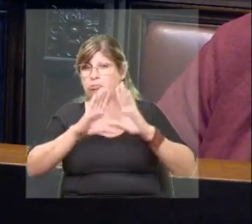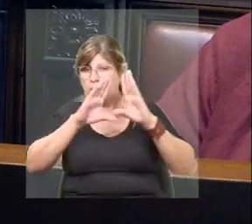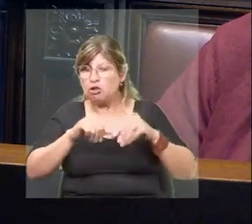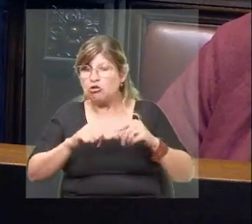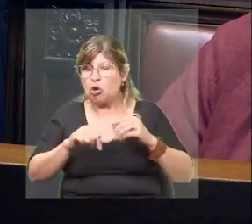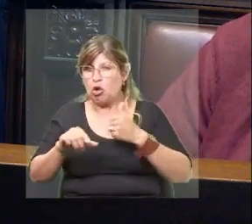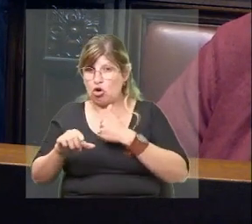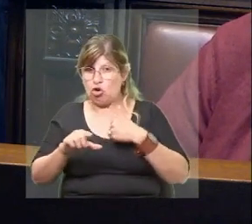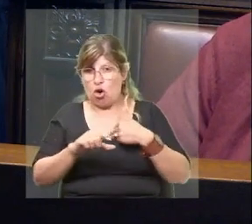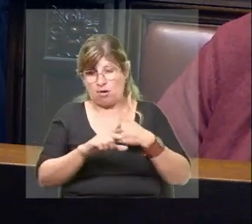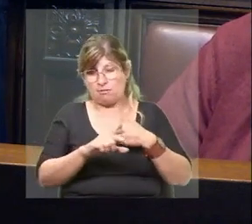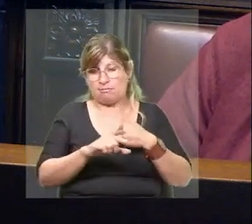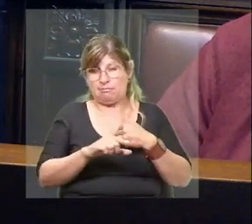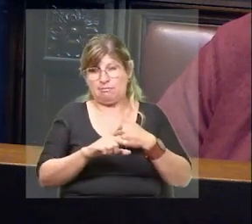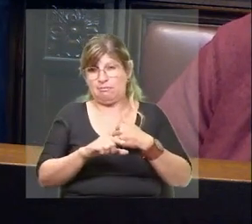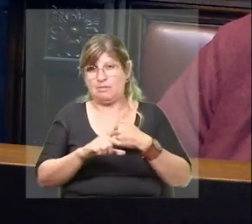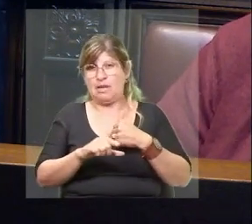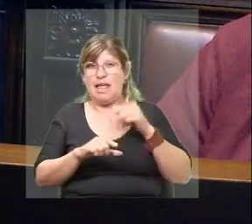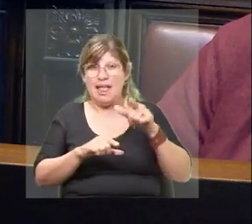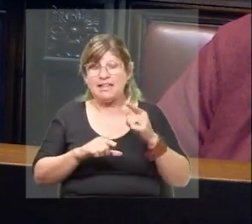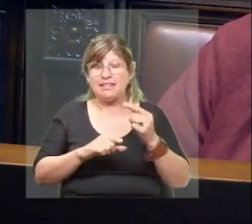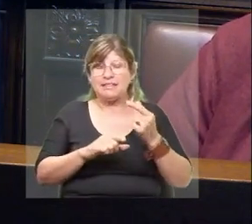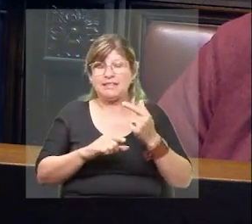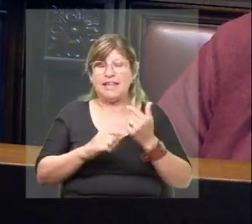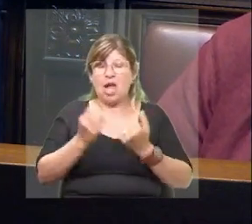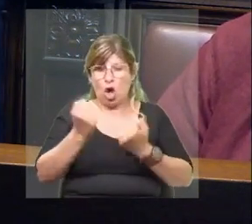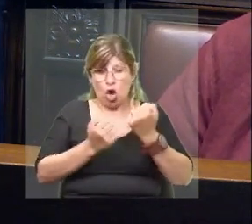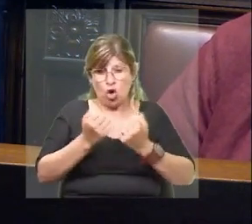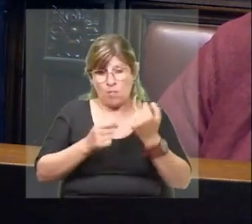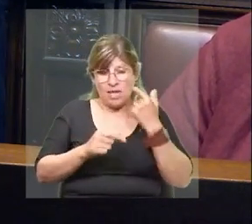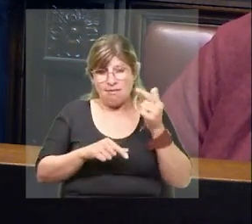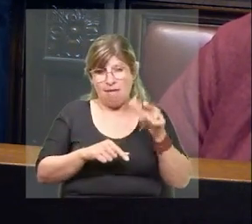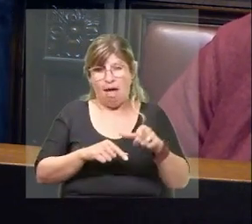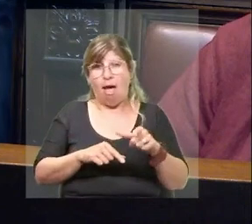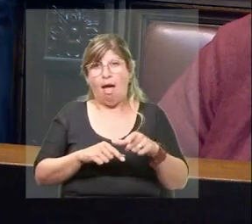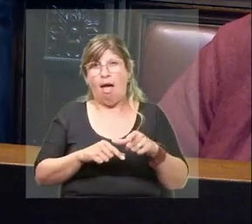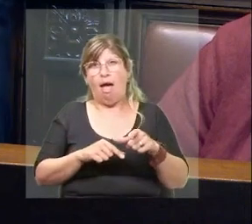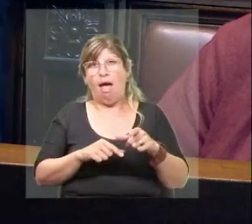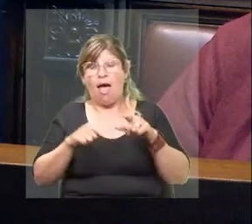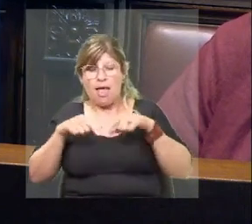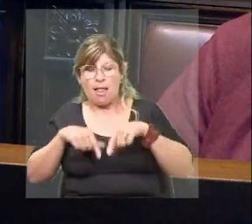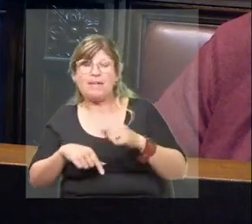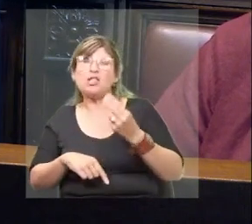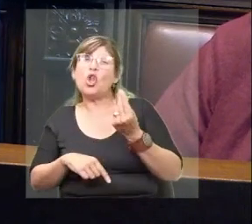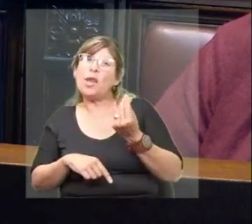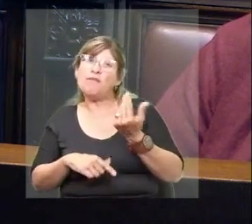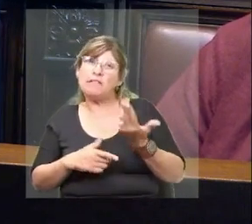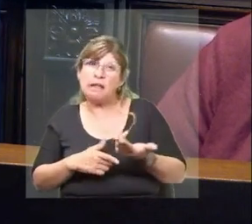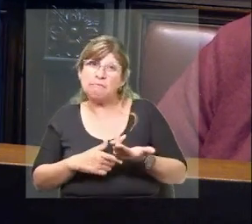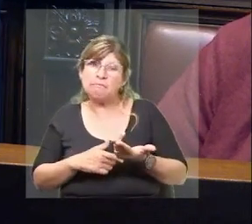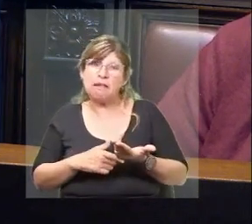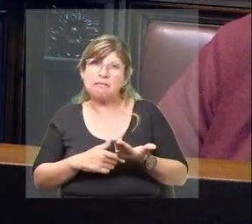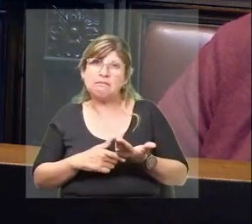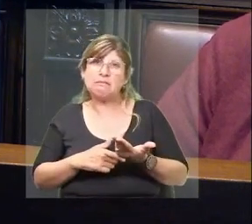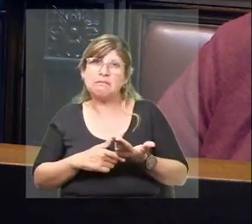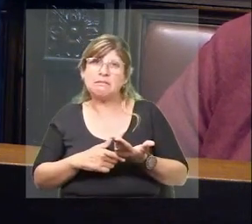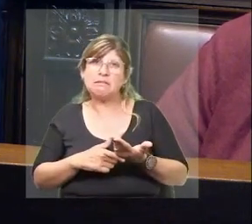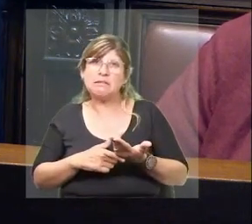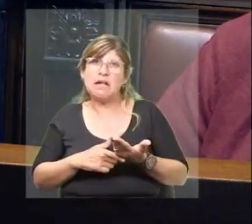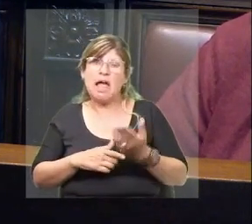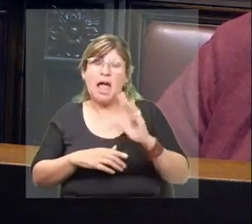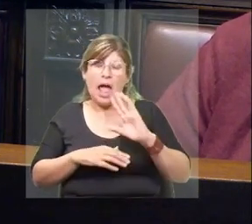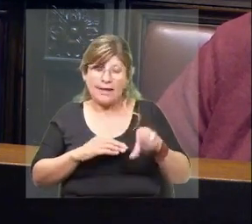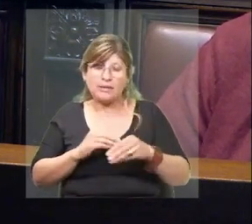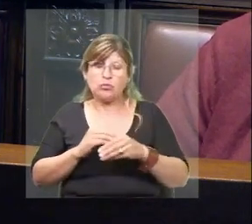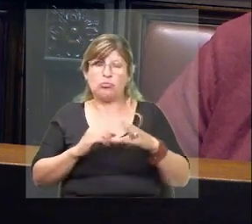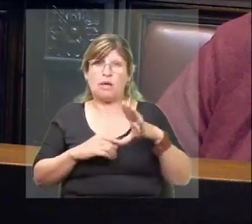A esa imagen de un Danilo economista, ministro, ¿verdad?, de las finanzas, ¿verdad?, hay que